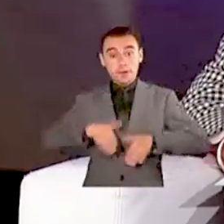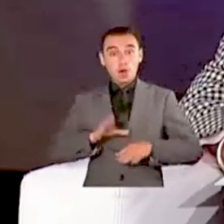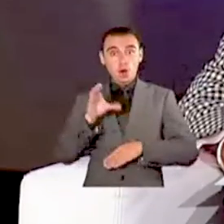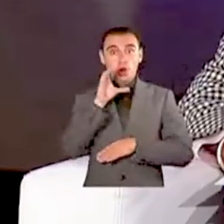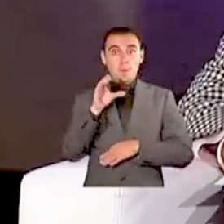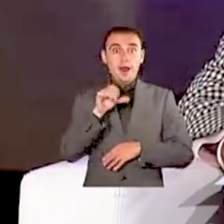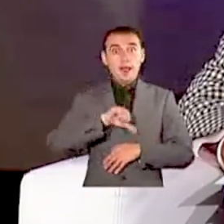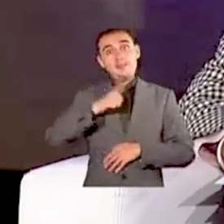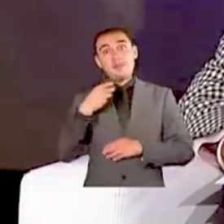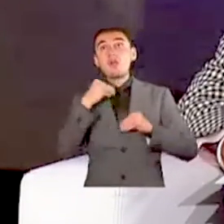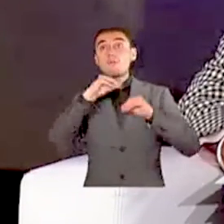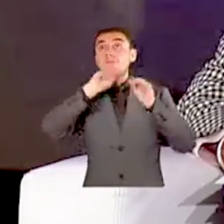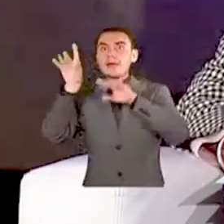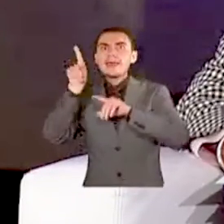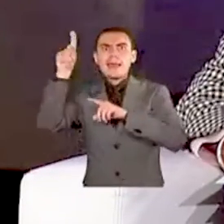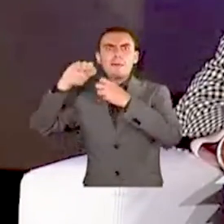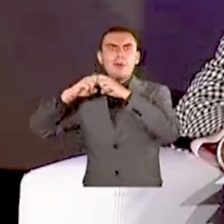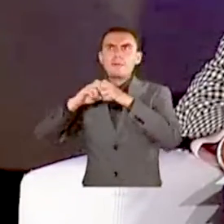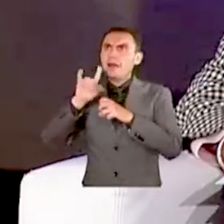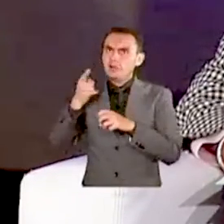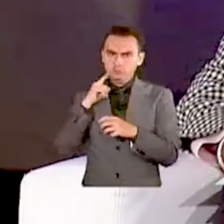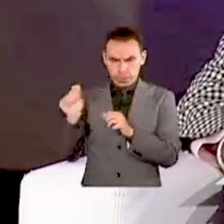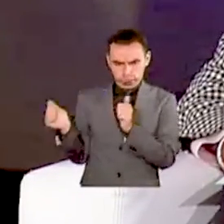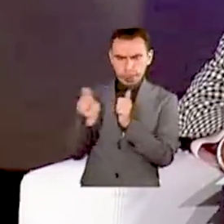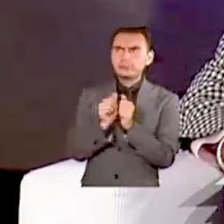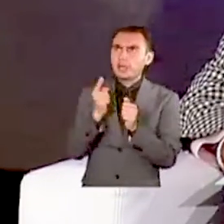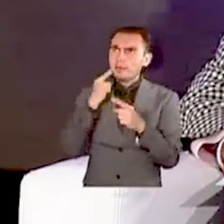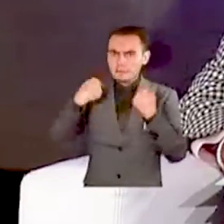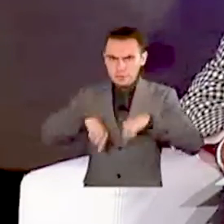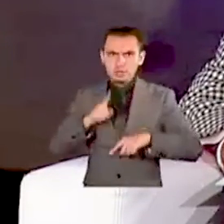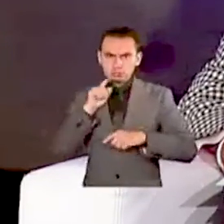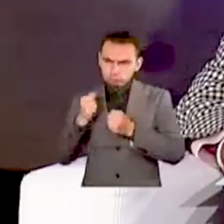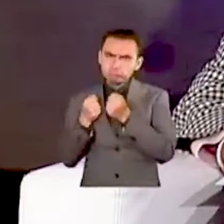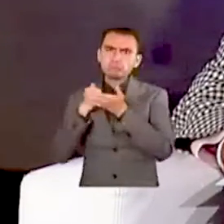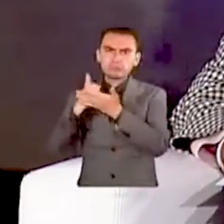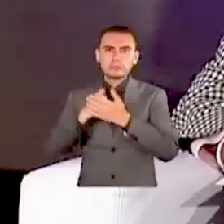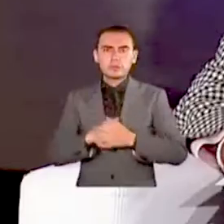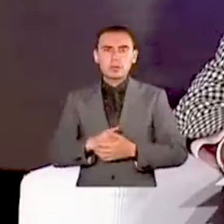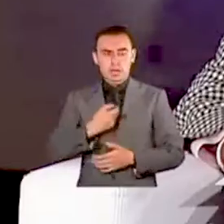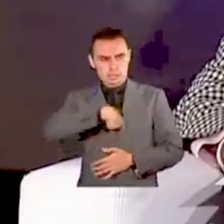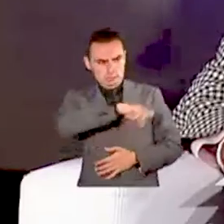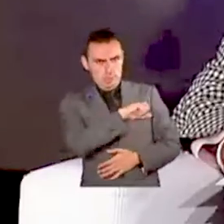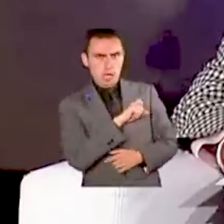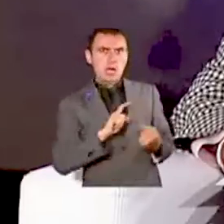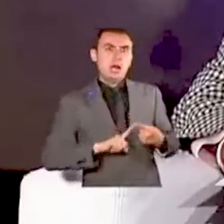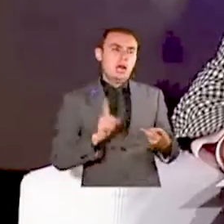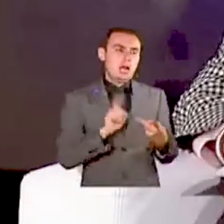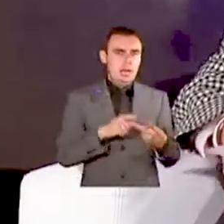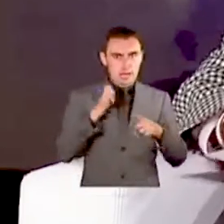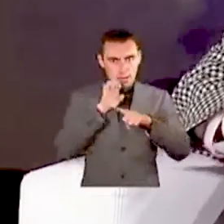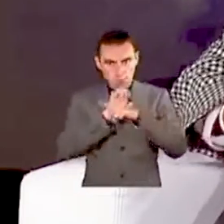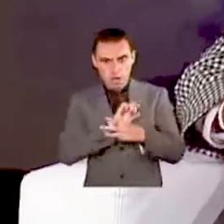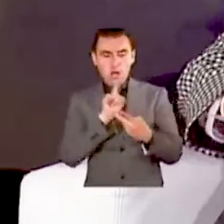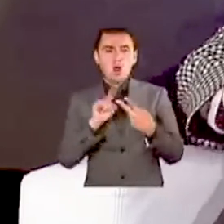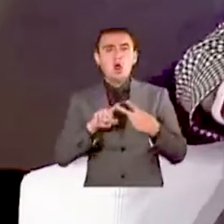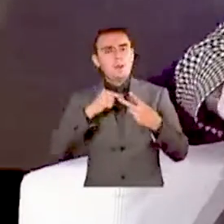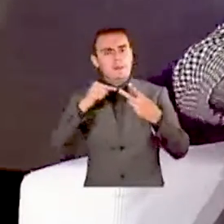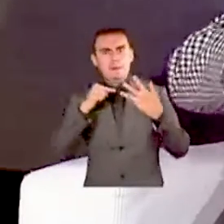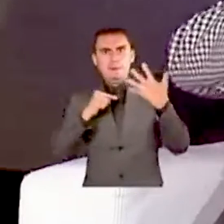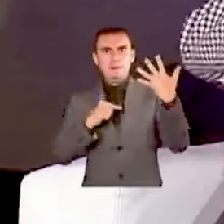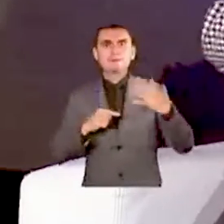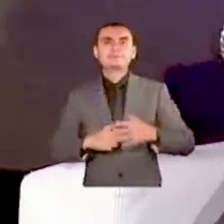apoyo y la ayuda para conseguir sus derechos pensionales. No solamente con España, hemos trabajado con Ecuador y con otros